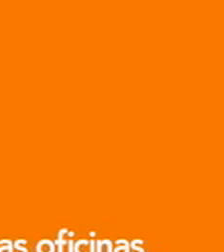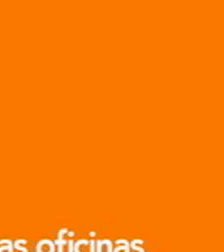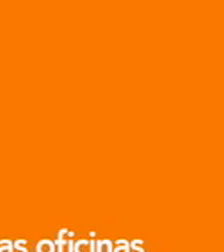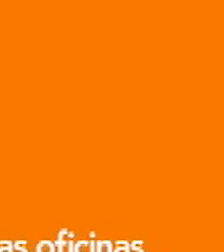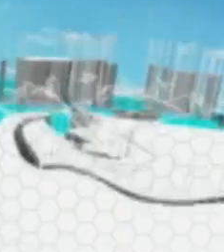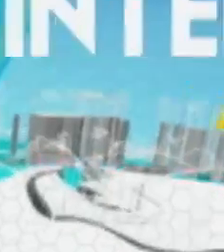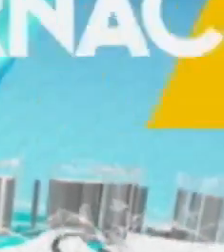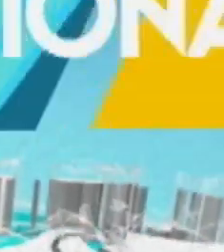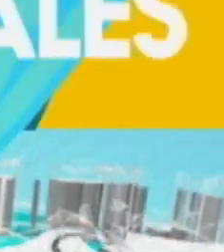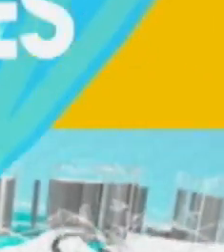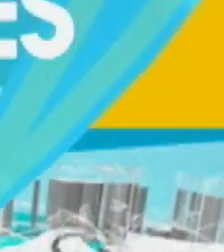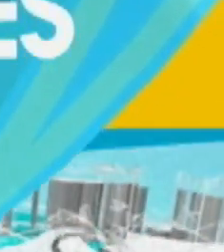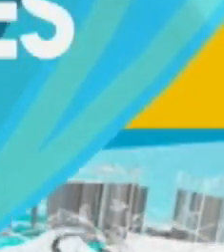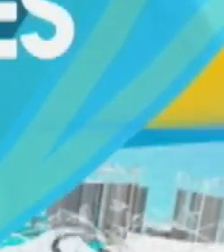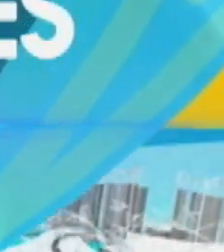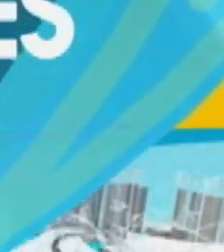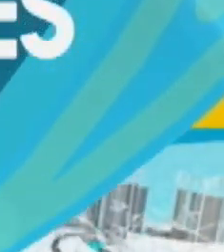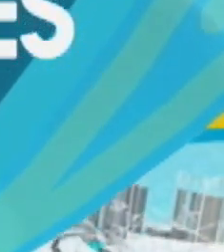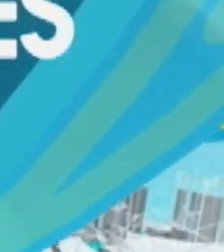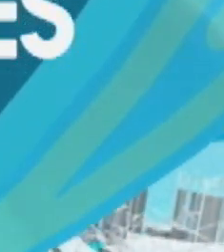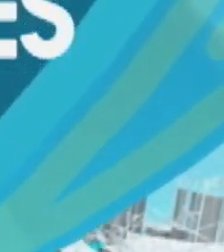Comunal.